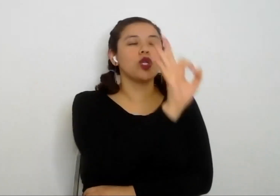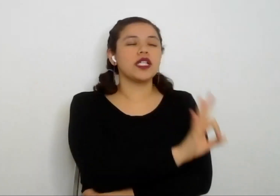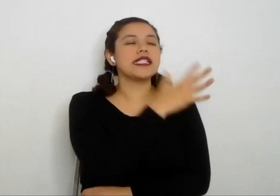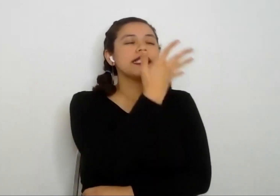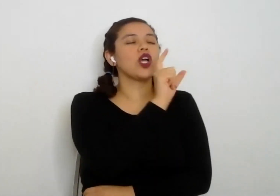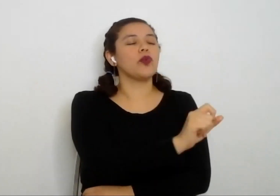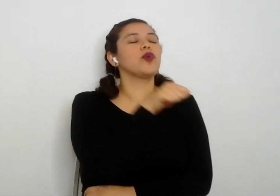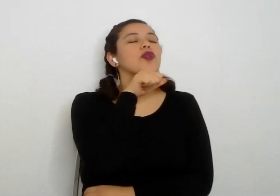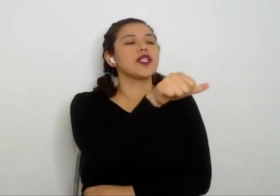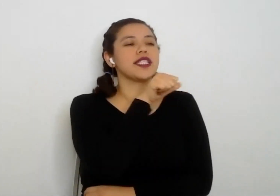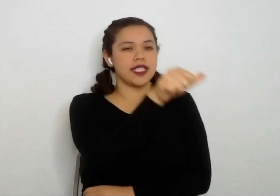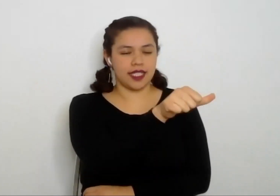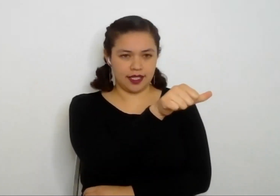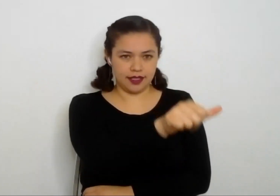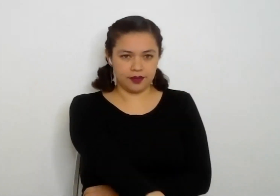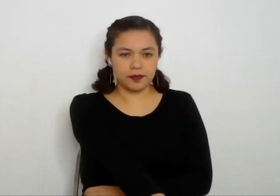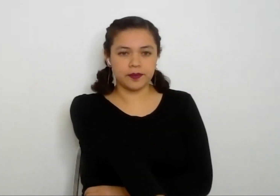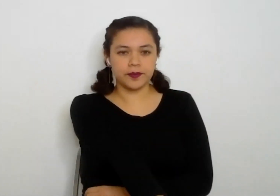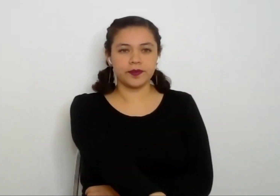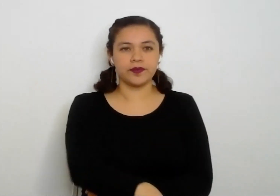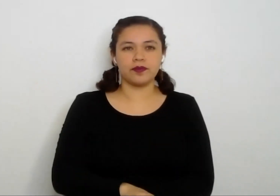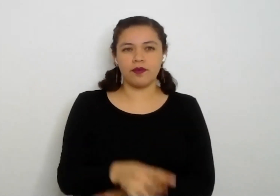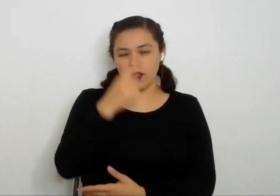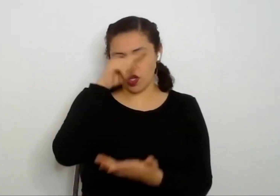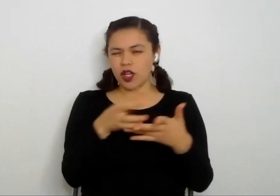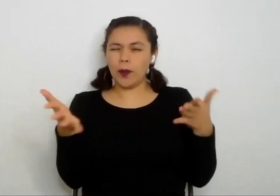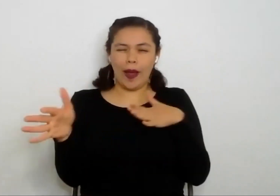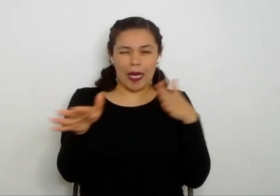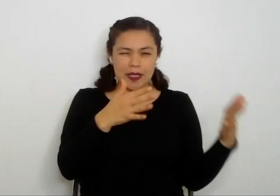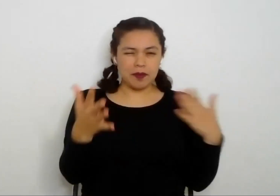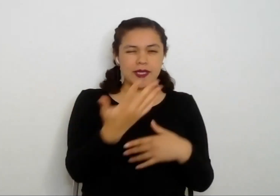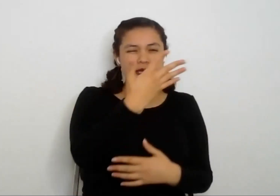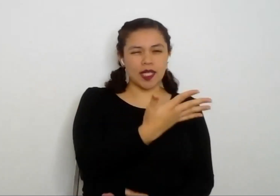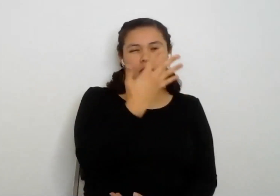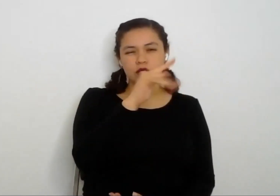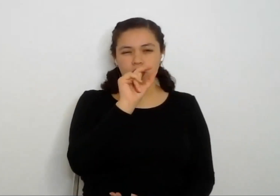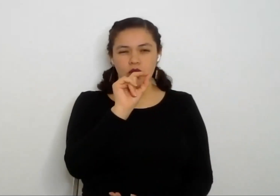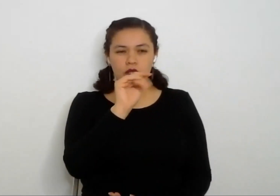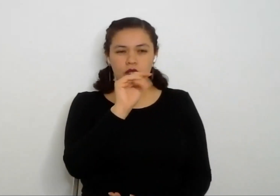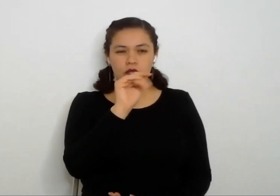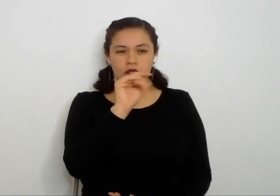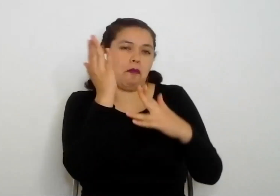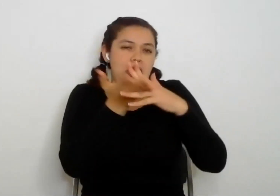5,16 era el que estaba ahí. Yo creo que va a estar por ahí. Yo pondría entre 5 y 5,5.